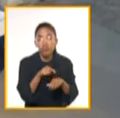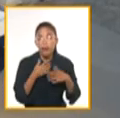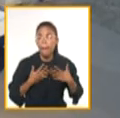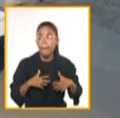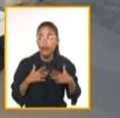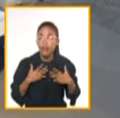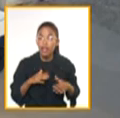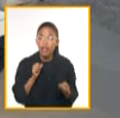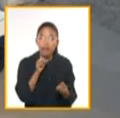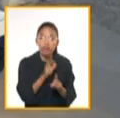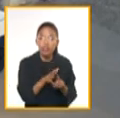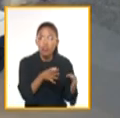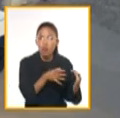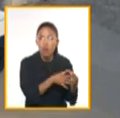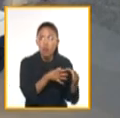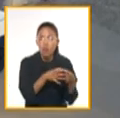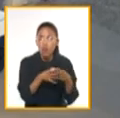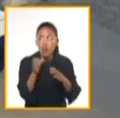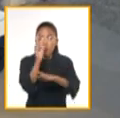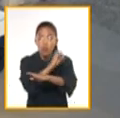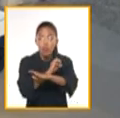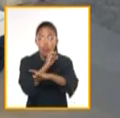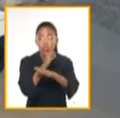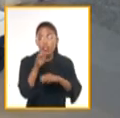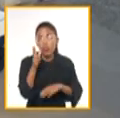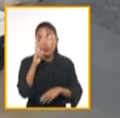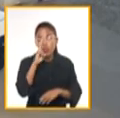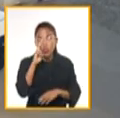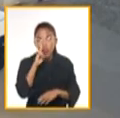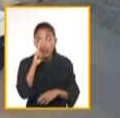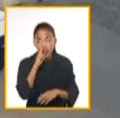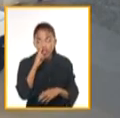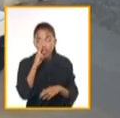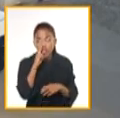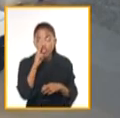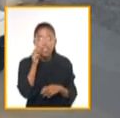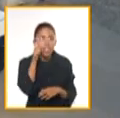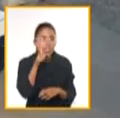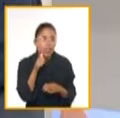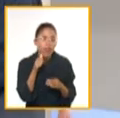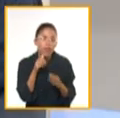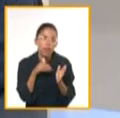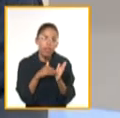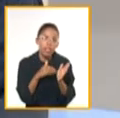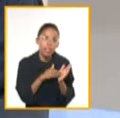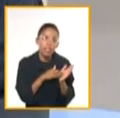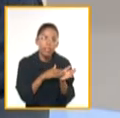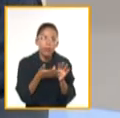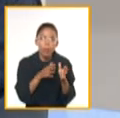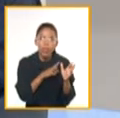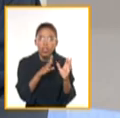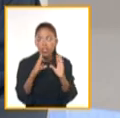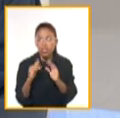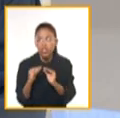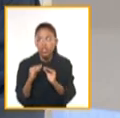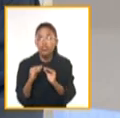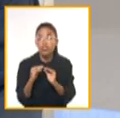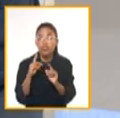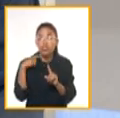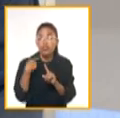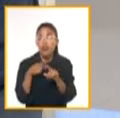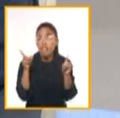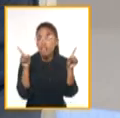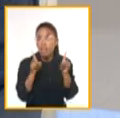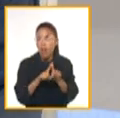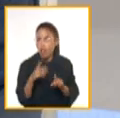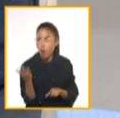unidades térmicas del centro del país, que en Nuevita entraron las máquinas el sábado en la tarde-noche, y el gas Varadero sí entró muy